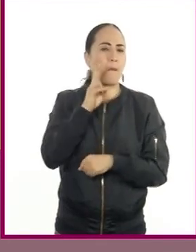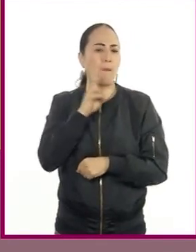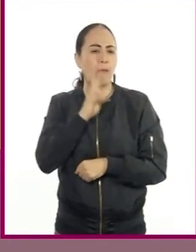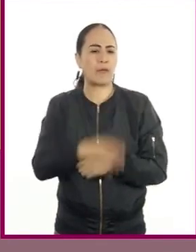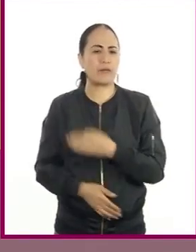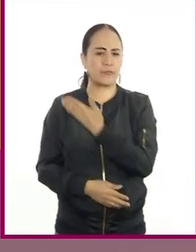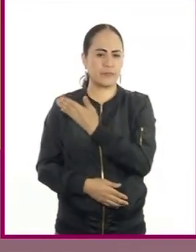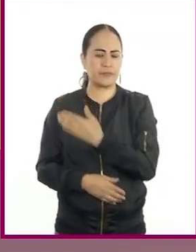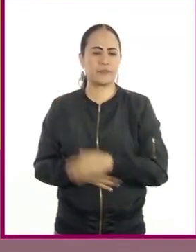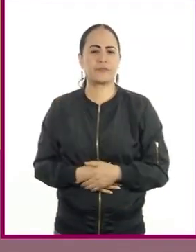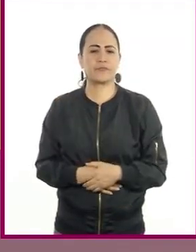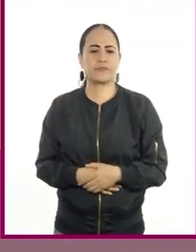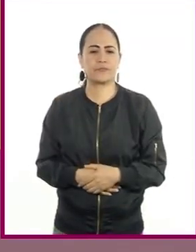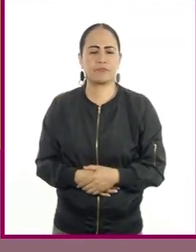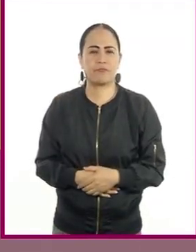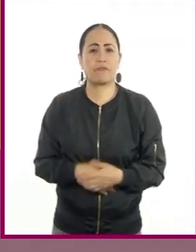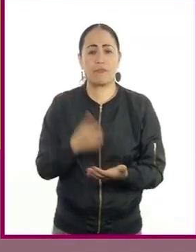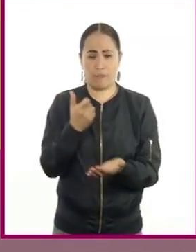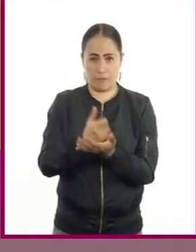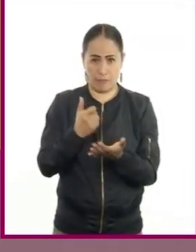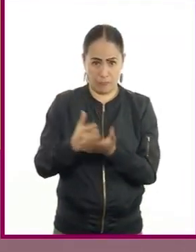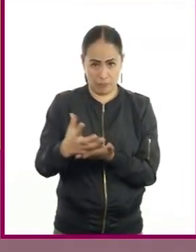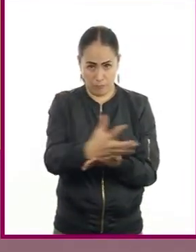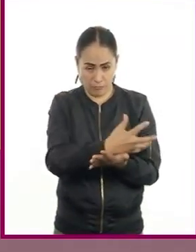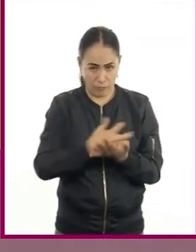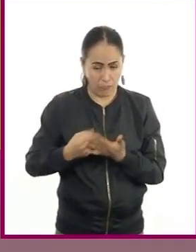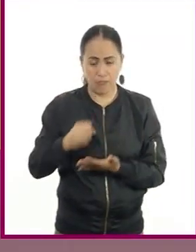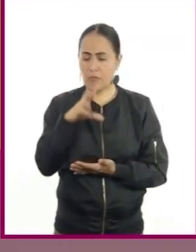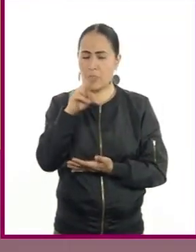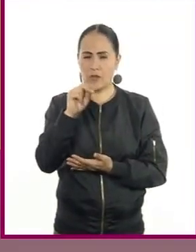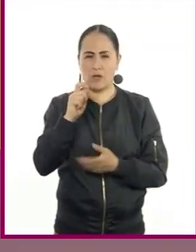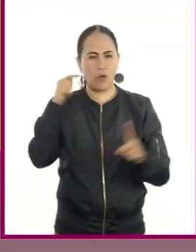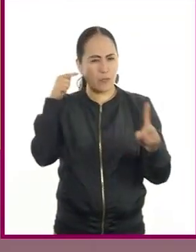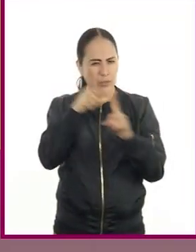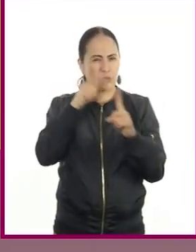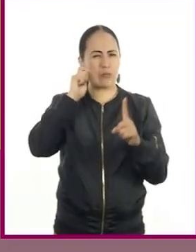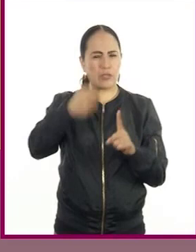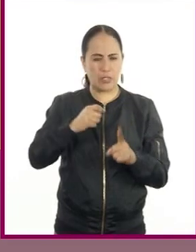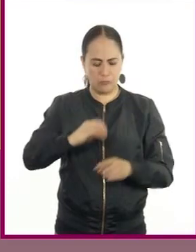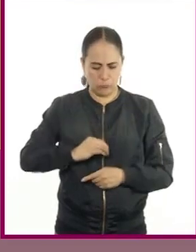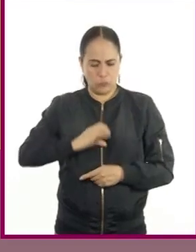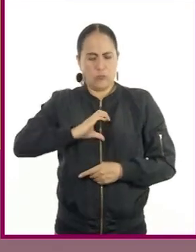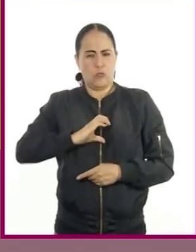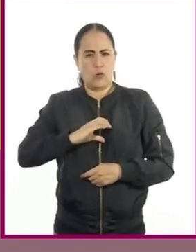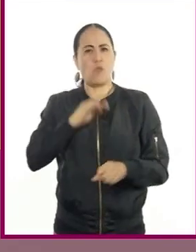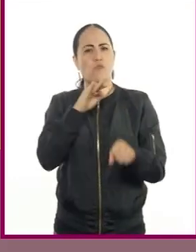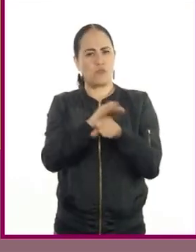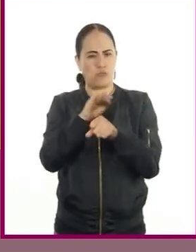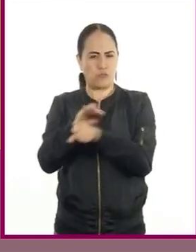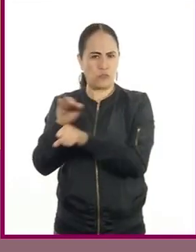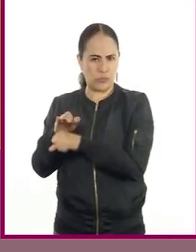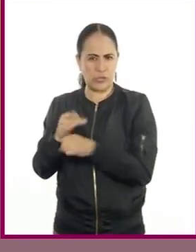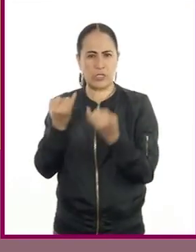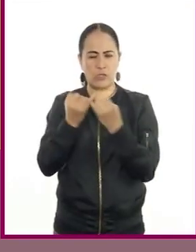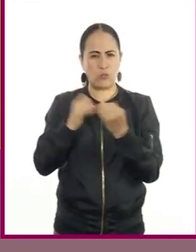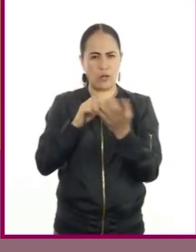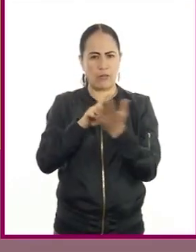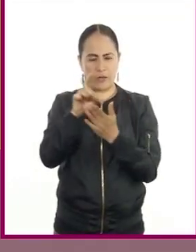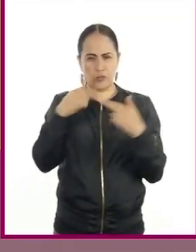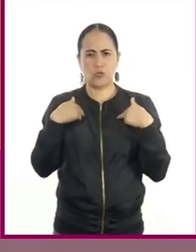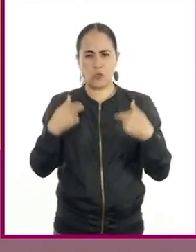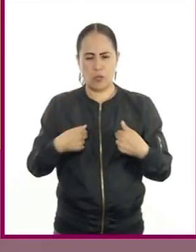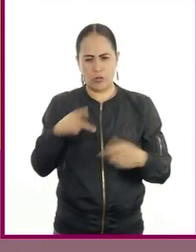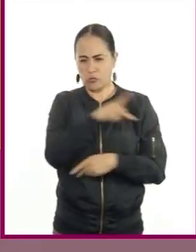una organización internacional sin fines de lucro. Su misión es defender la dignidad humana y garantizar el cumplimiento de los derechos humanos